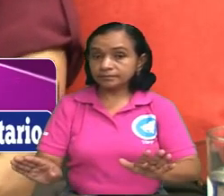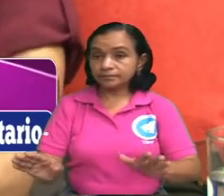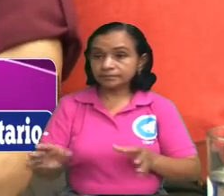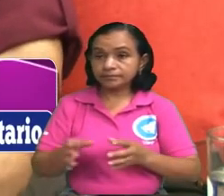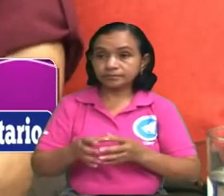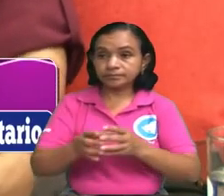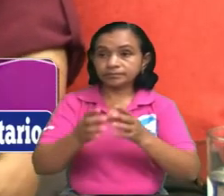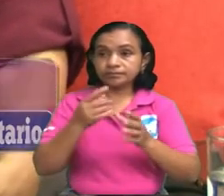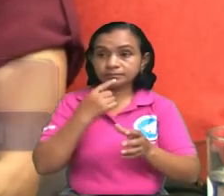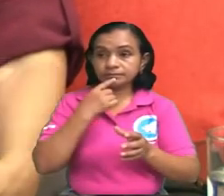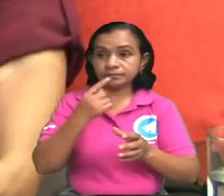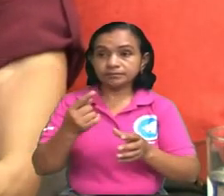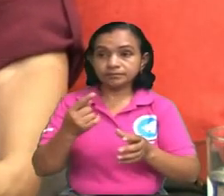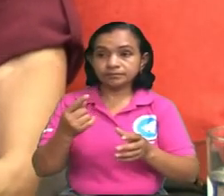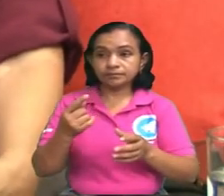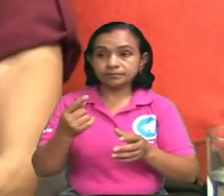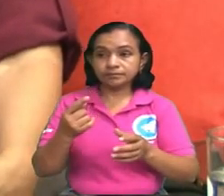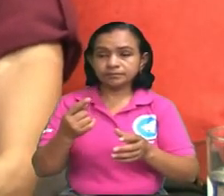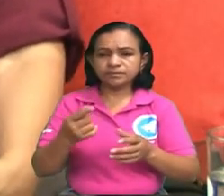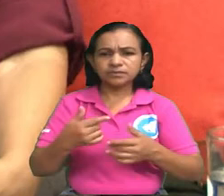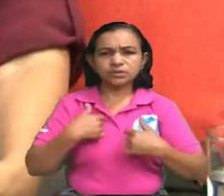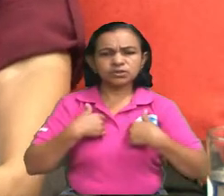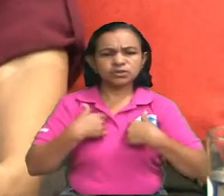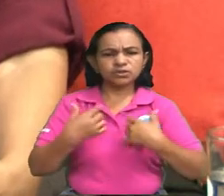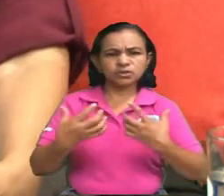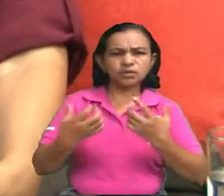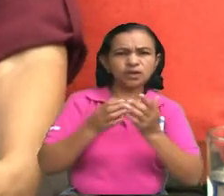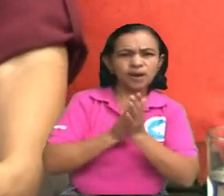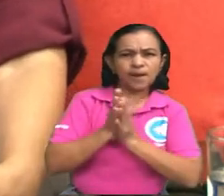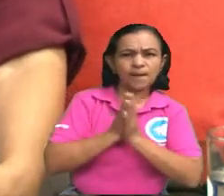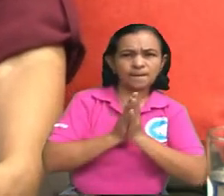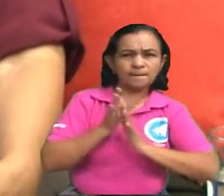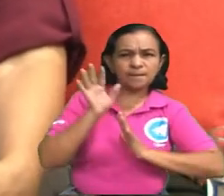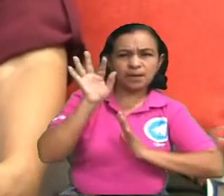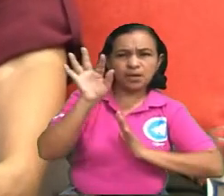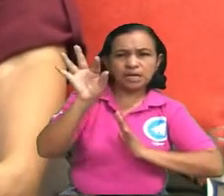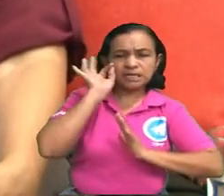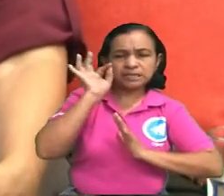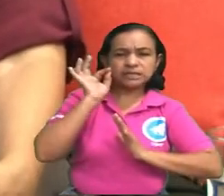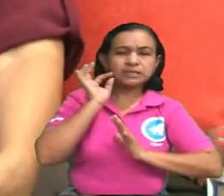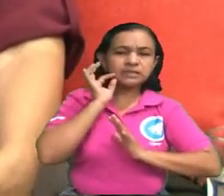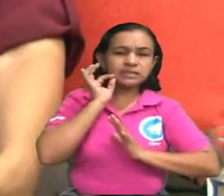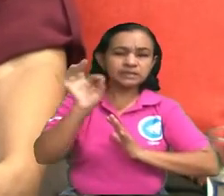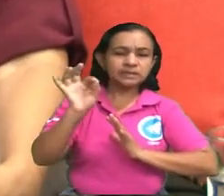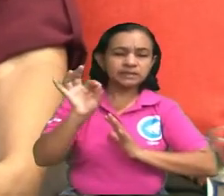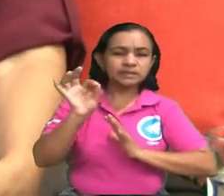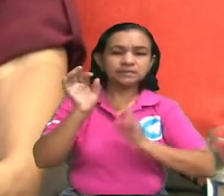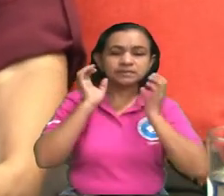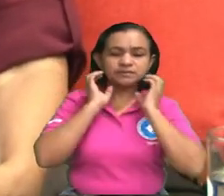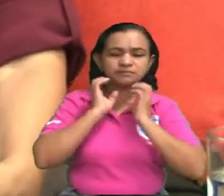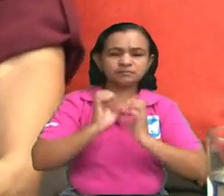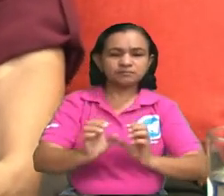la expedición, él le dijo que esperaba que le trajeran un pelo de la barba de Fidel. Entonces, de ahí es que el comandante, al llegar